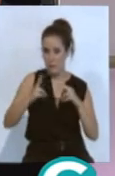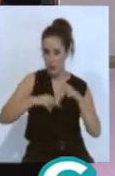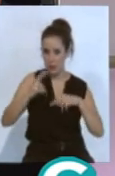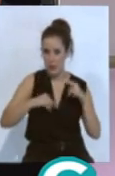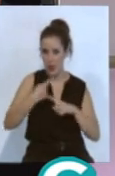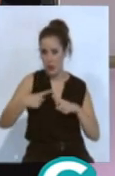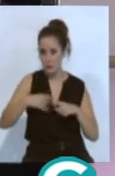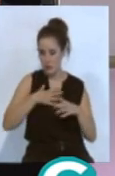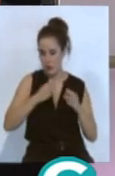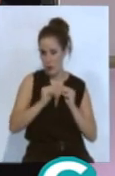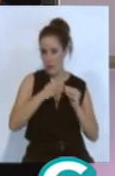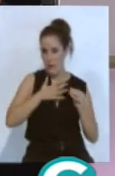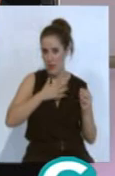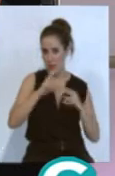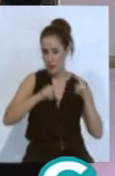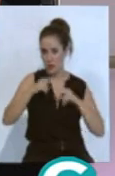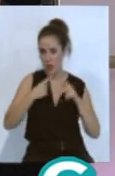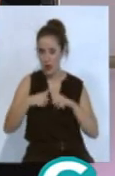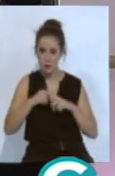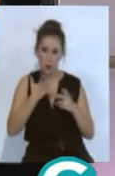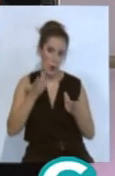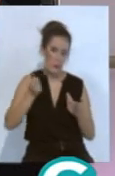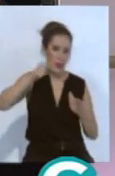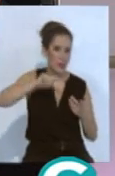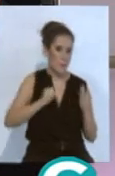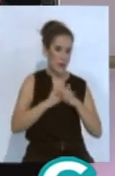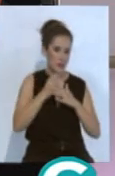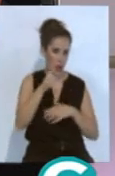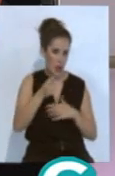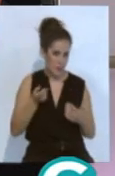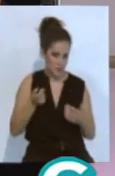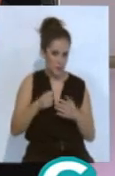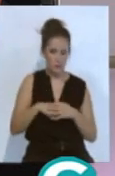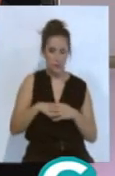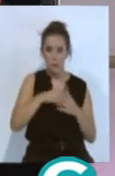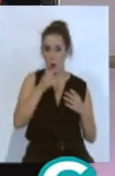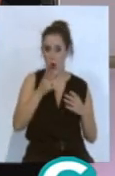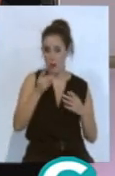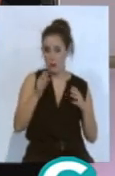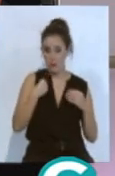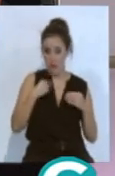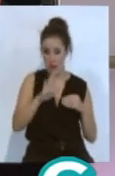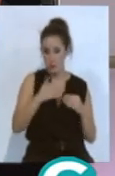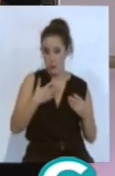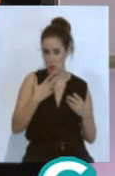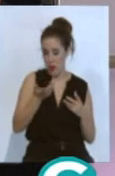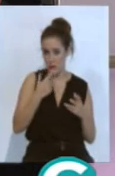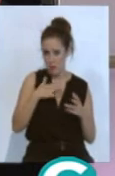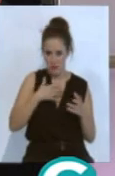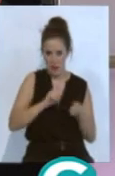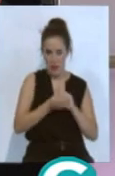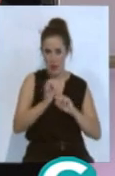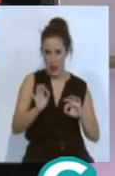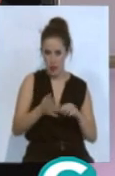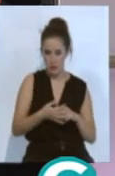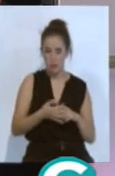tengo mi forma de montar las cosas, aunque me intentara asemejar lo máximo a él, obviamente, porque no deja de ser su vida y su obra, no soy yo nadie para cambiar nada.